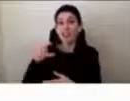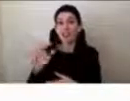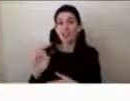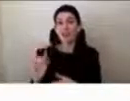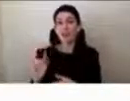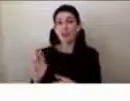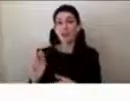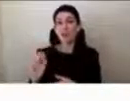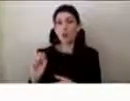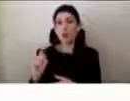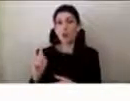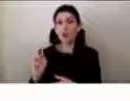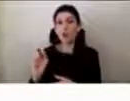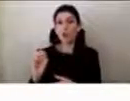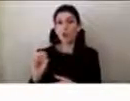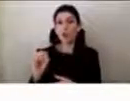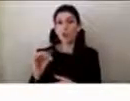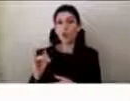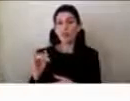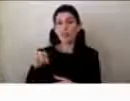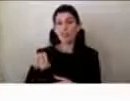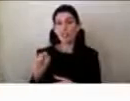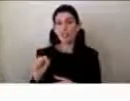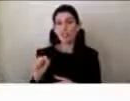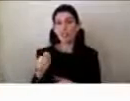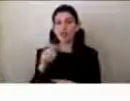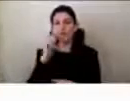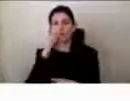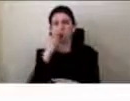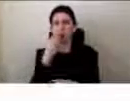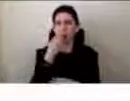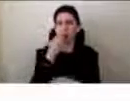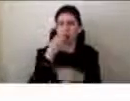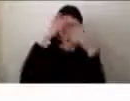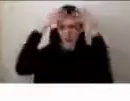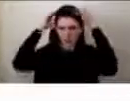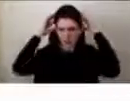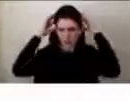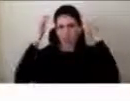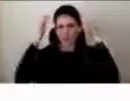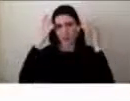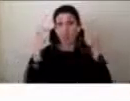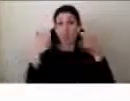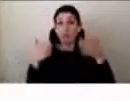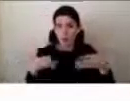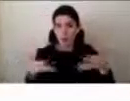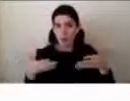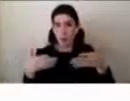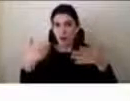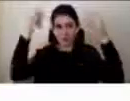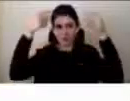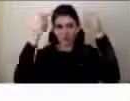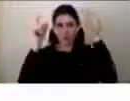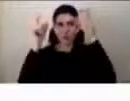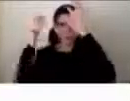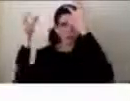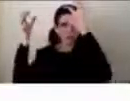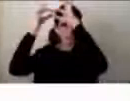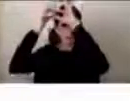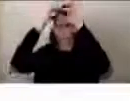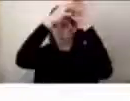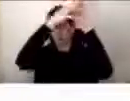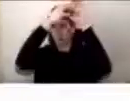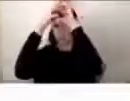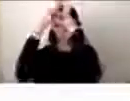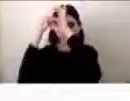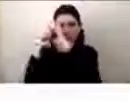Que podríamos considerar como nutrientes cerebrales, que van generando y promoviendo la creación de sinapsis, de plasticidad cerebral,